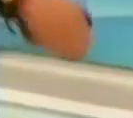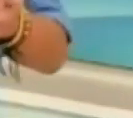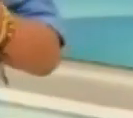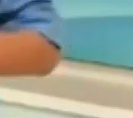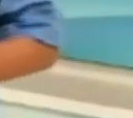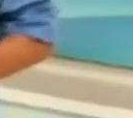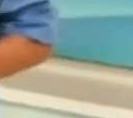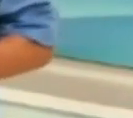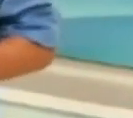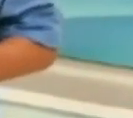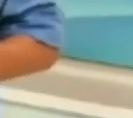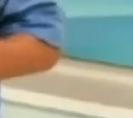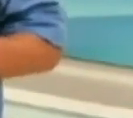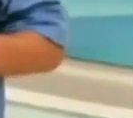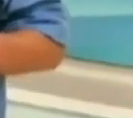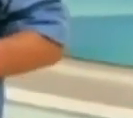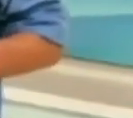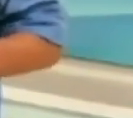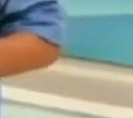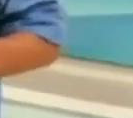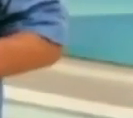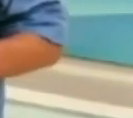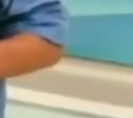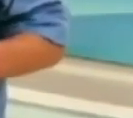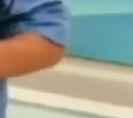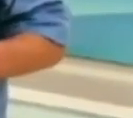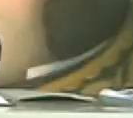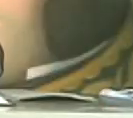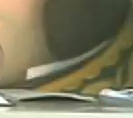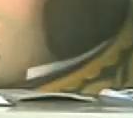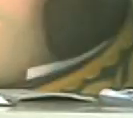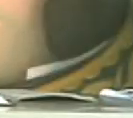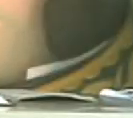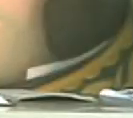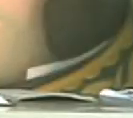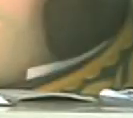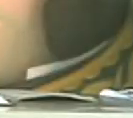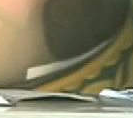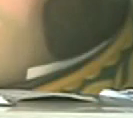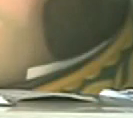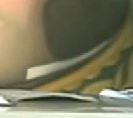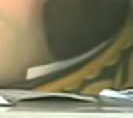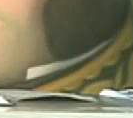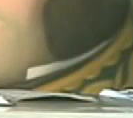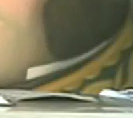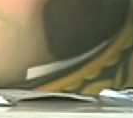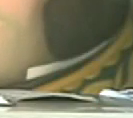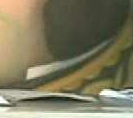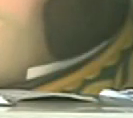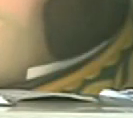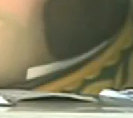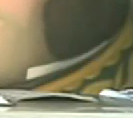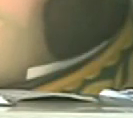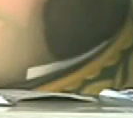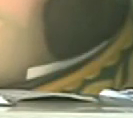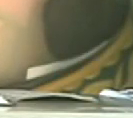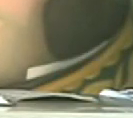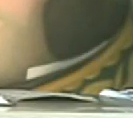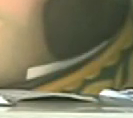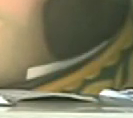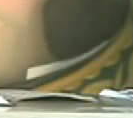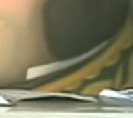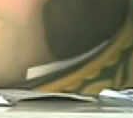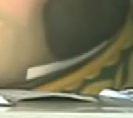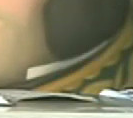países? ¿Usted ha recibido alguna respuesta de parte de Colombia? Bueno, ninguna de las tres preguntas tiene nada que ver con la incursión